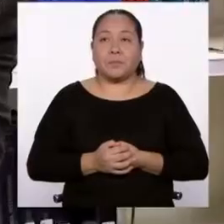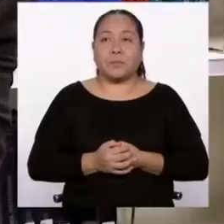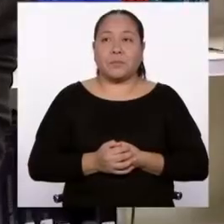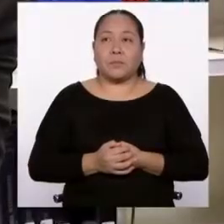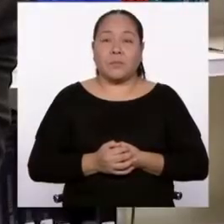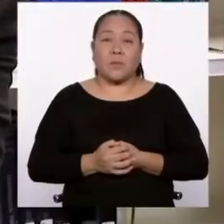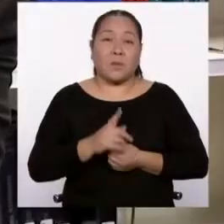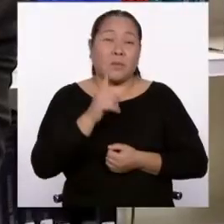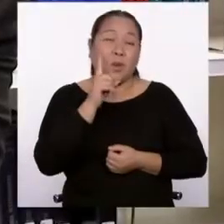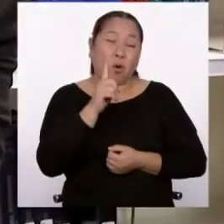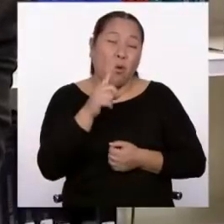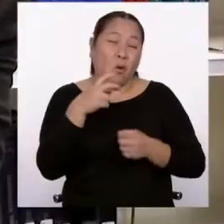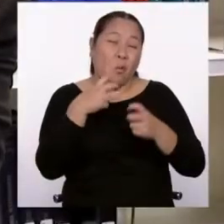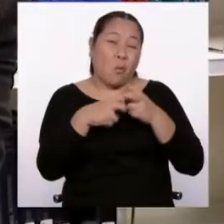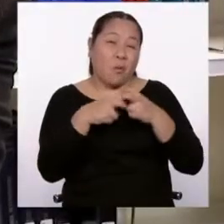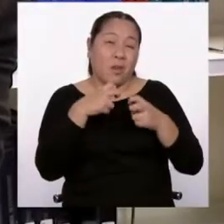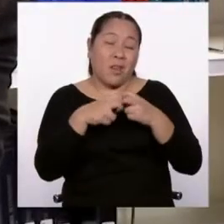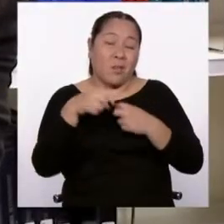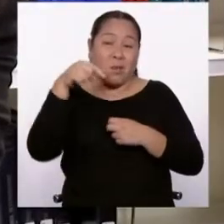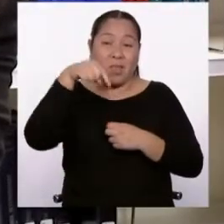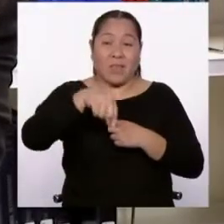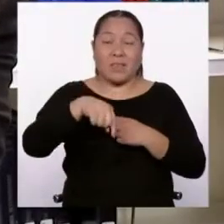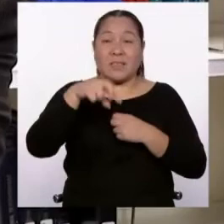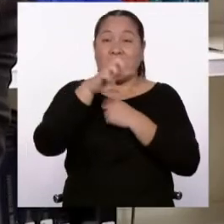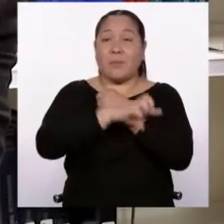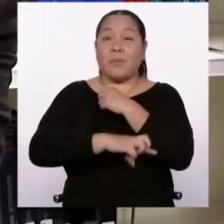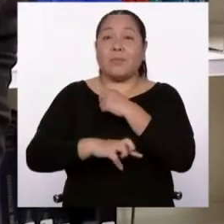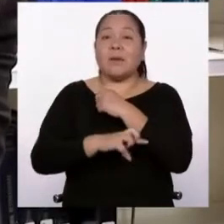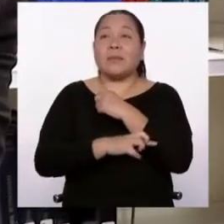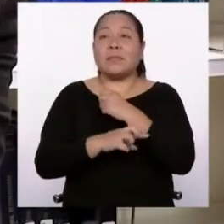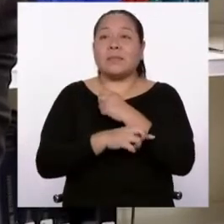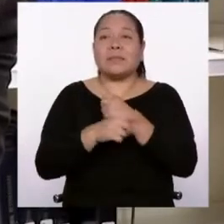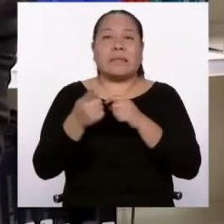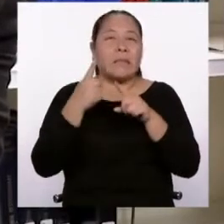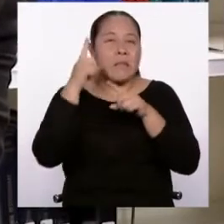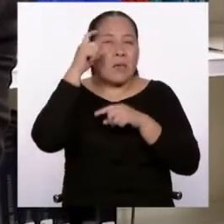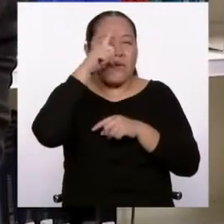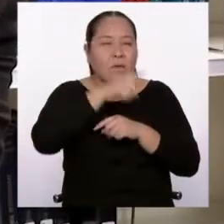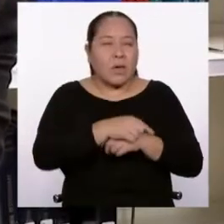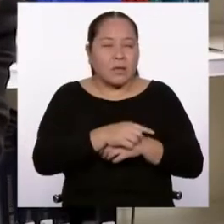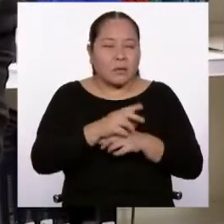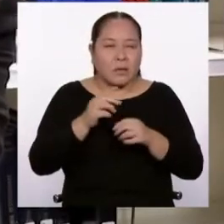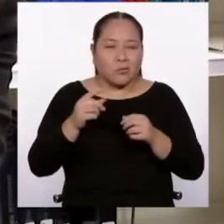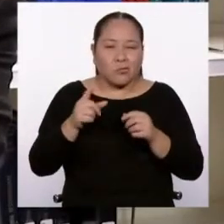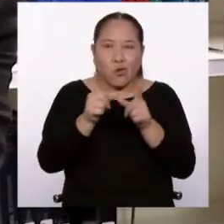Uno de los problemas del país era su geografía tan